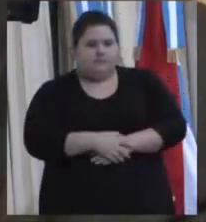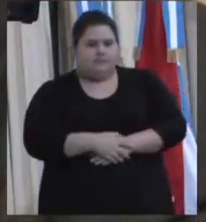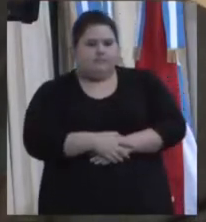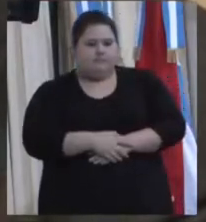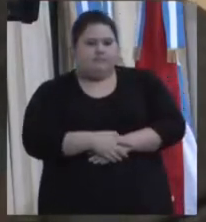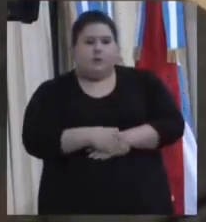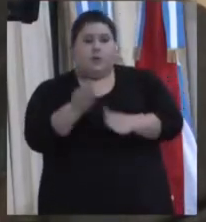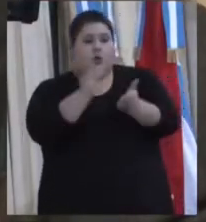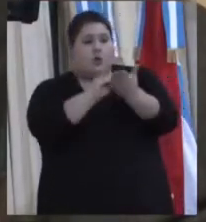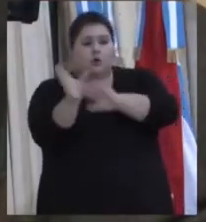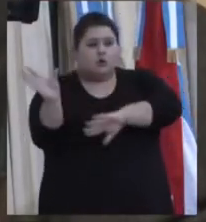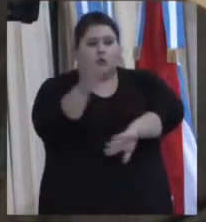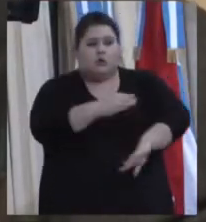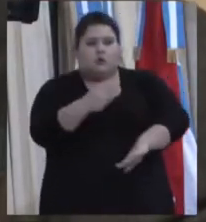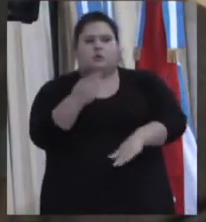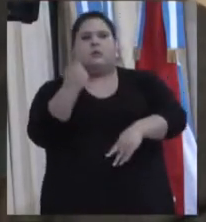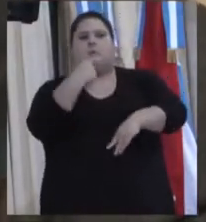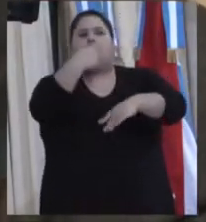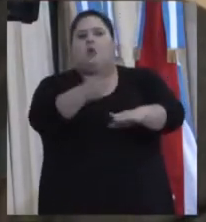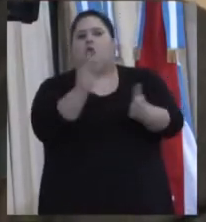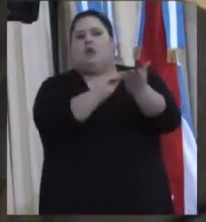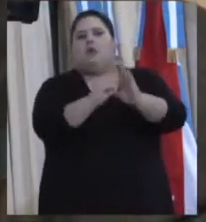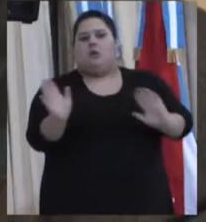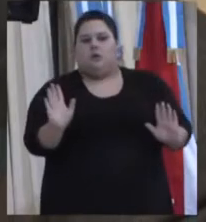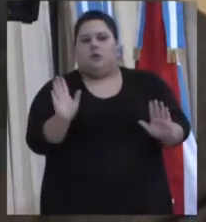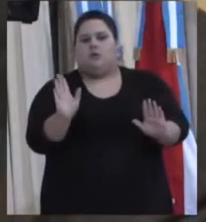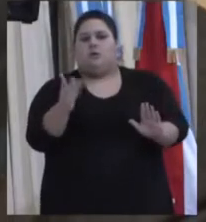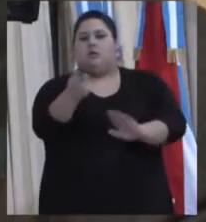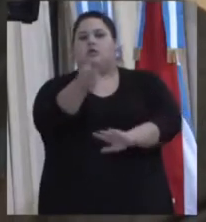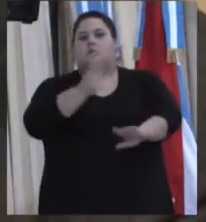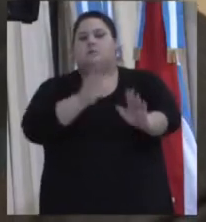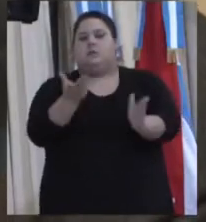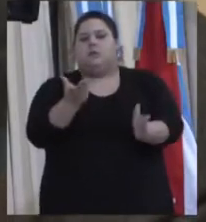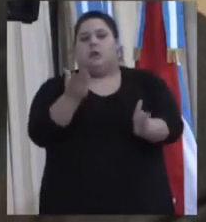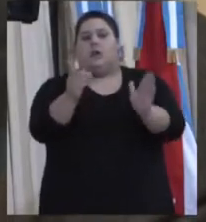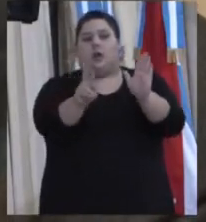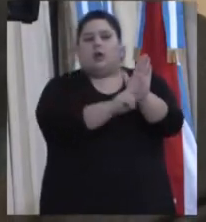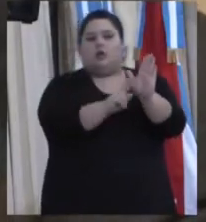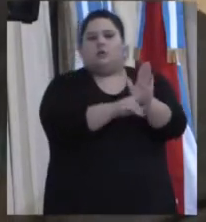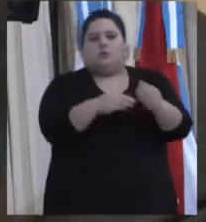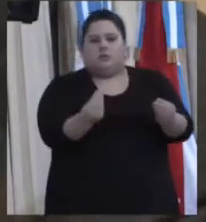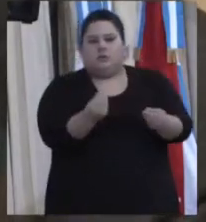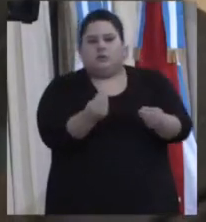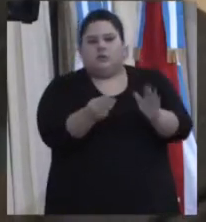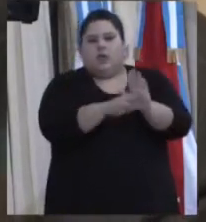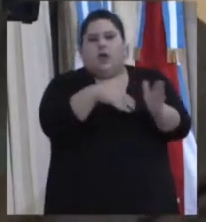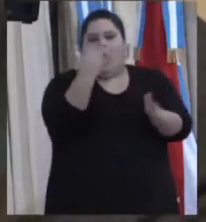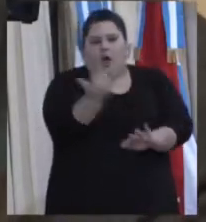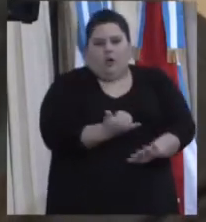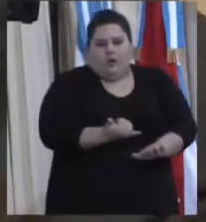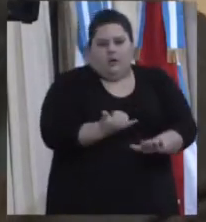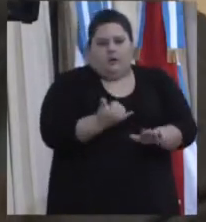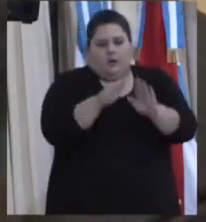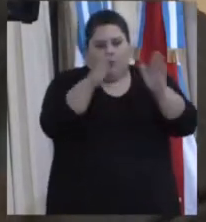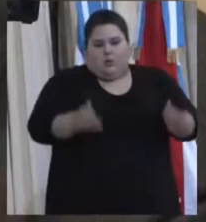Casi todos los abogados, si ustedes consultan a cualquier abogado, van a plantearles que las normas son aquellas que están establecidas en un determinado